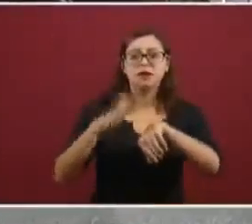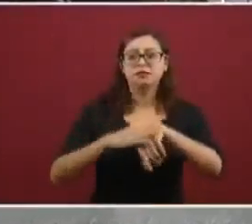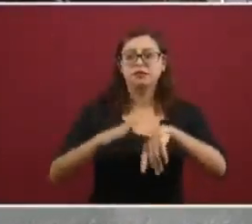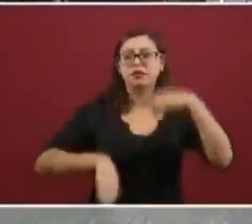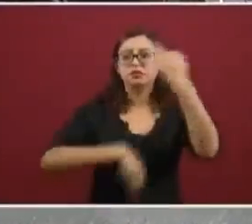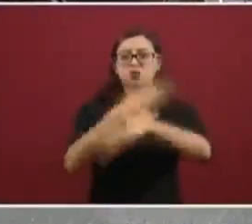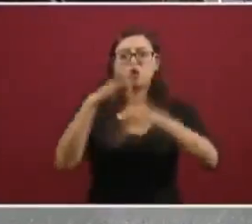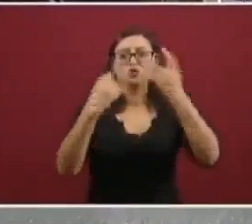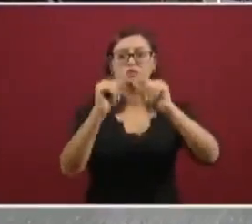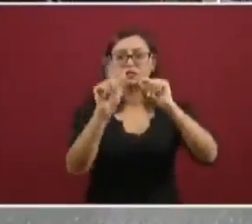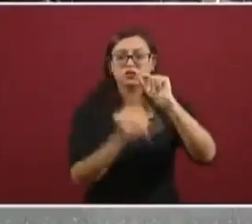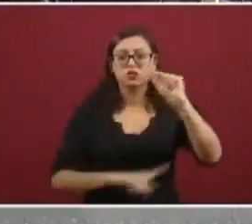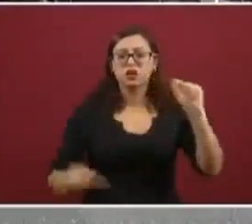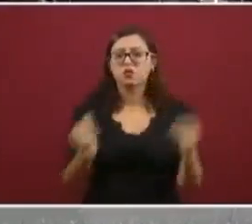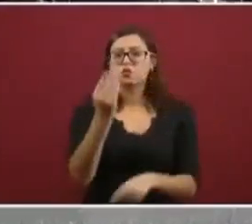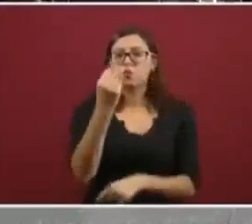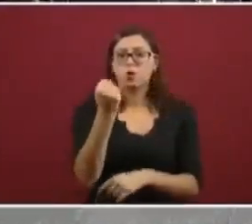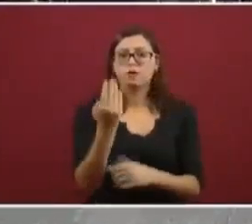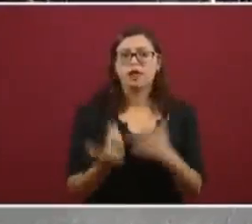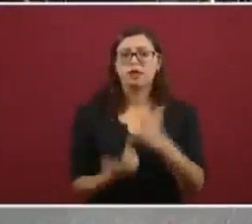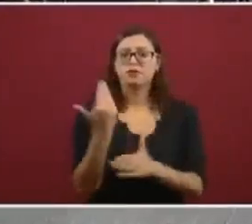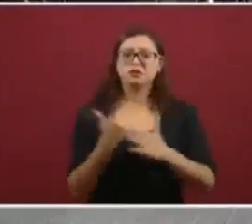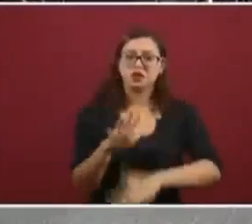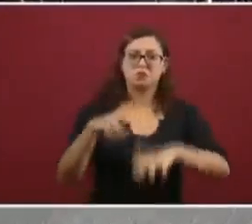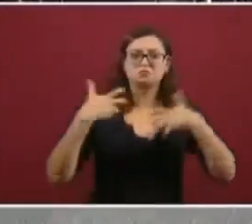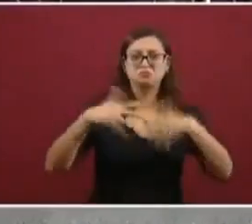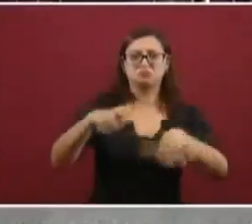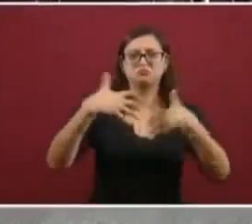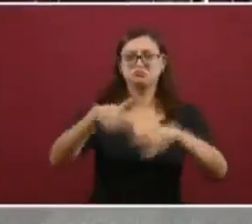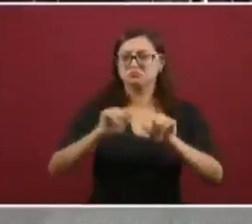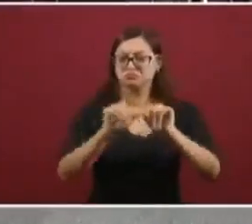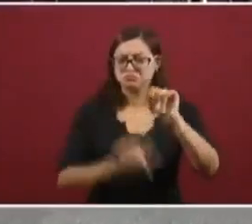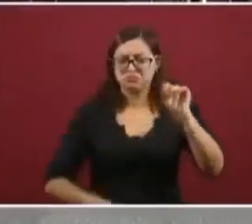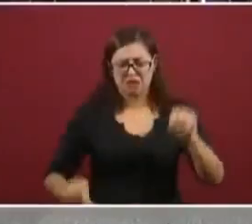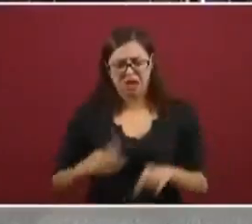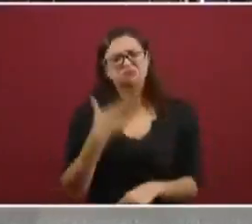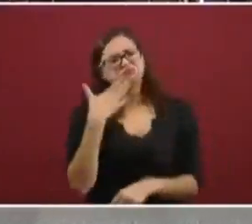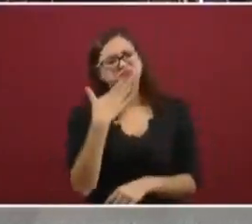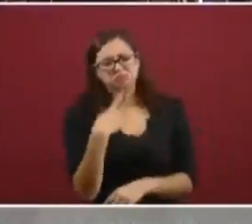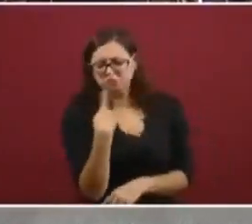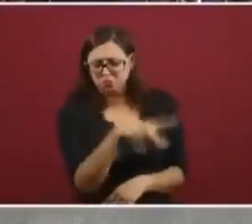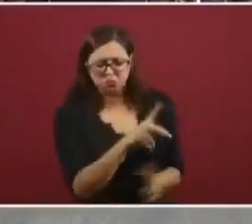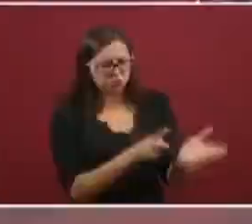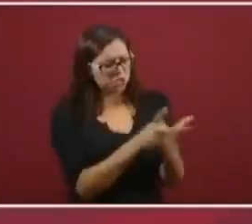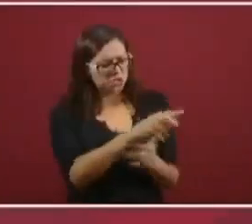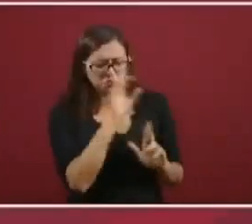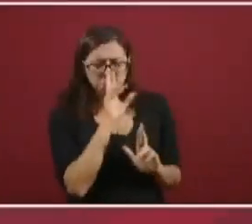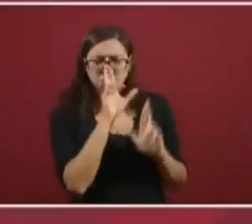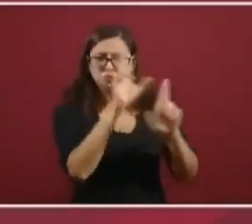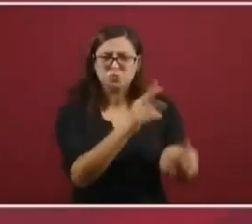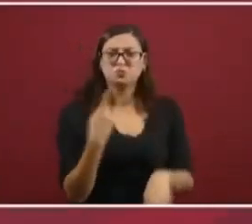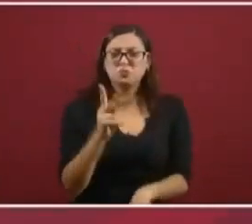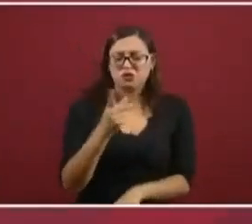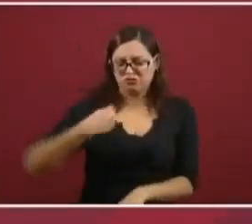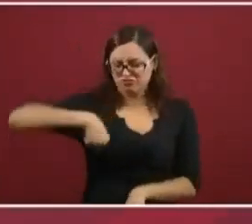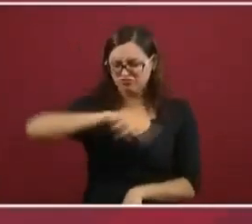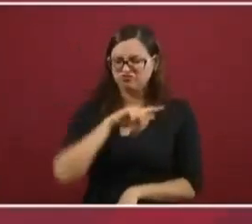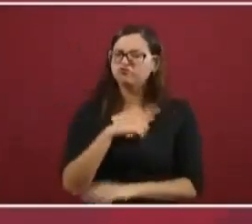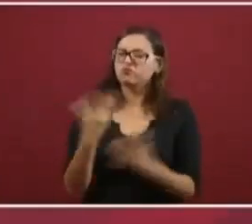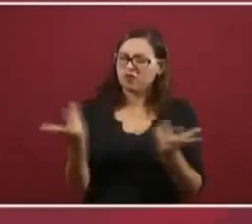derecho que se manifiesten pero nosotros vamos a estar informando a los